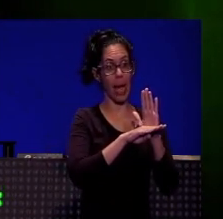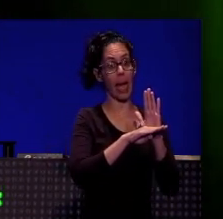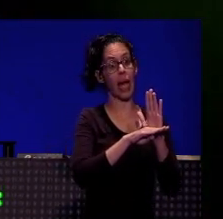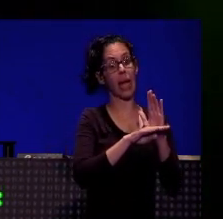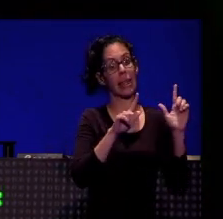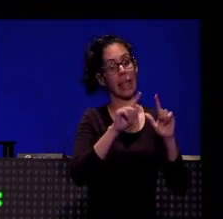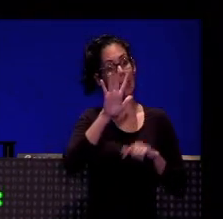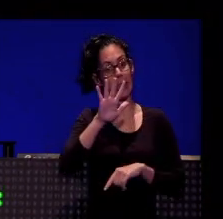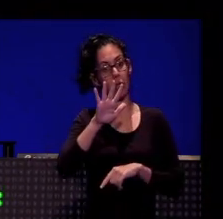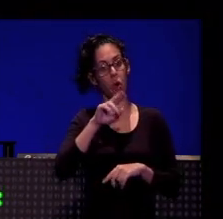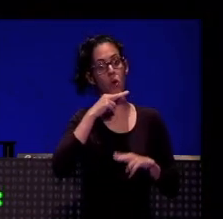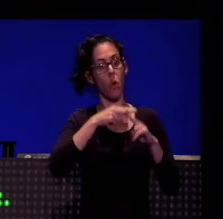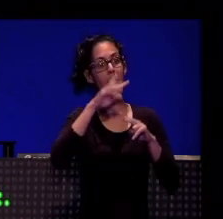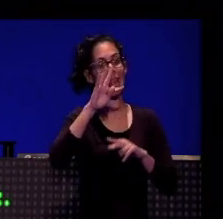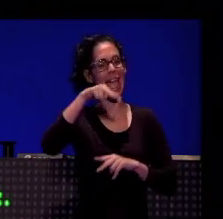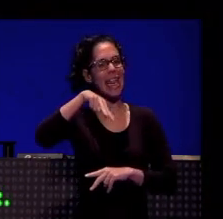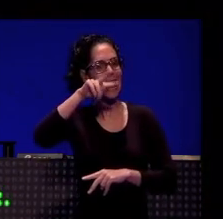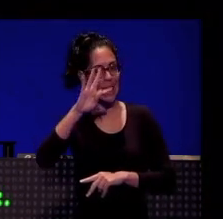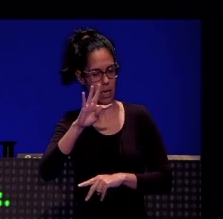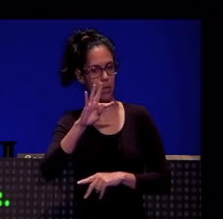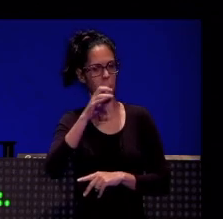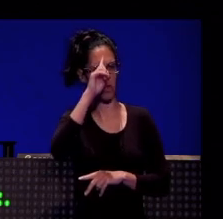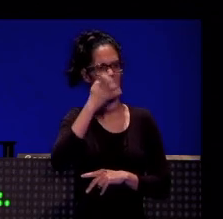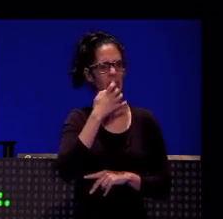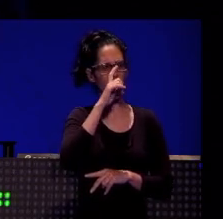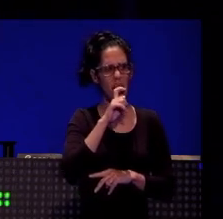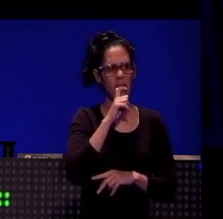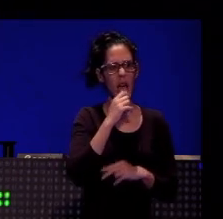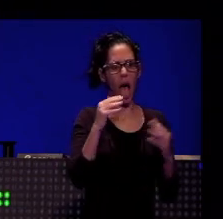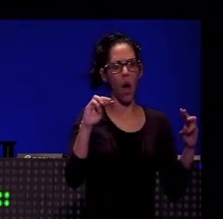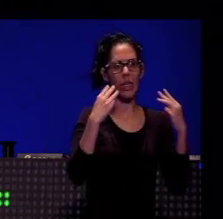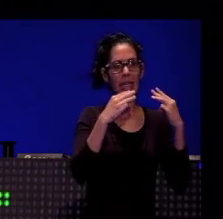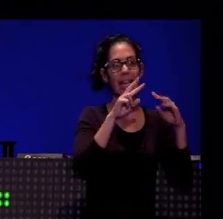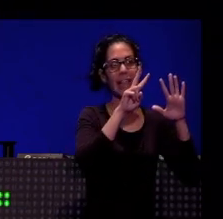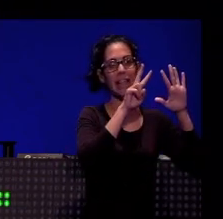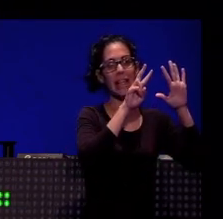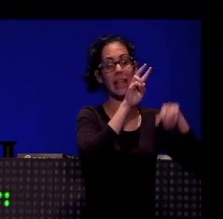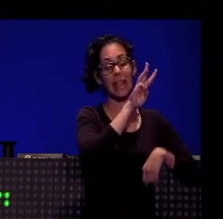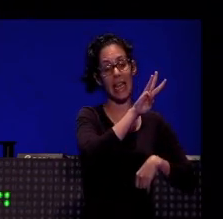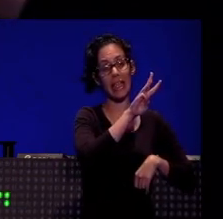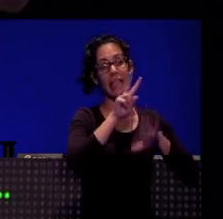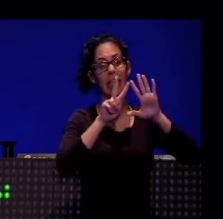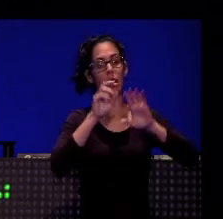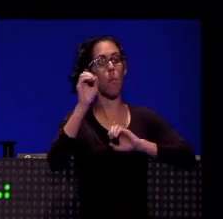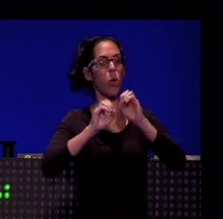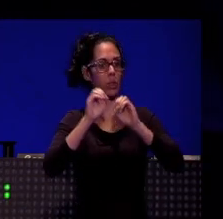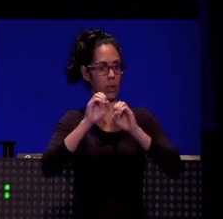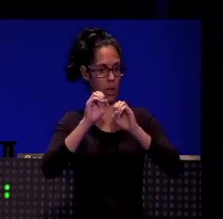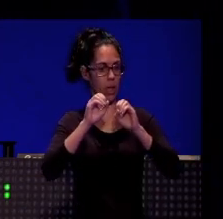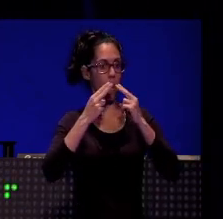fue un progresión a tnt nos acordáis hacíamos audiencias de 37 de ser que esto ahora ni la